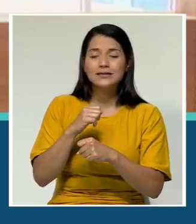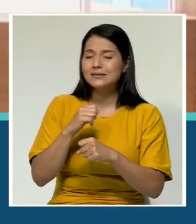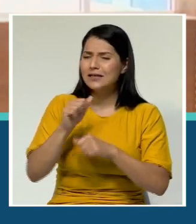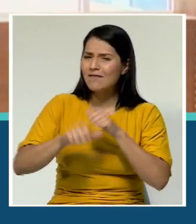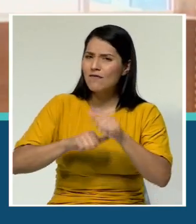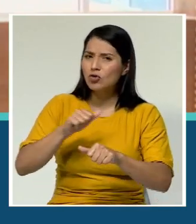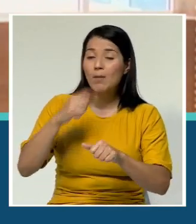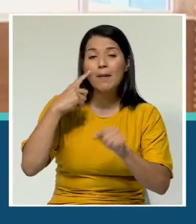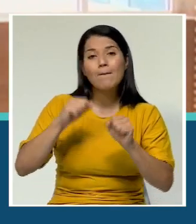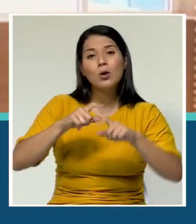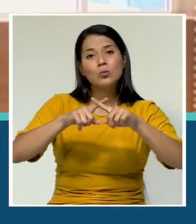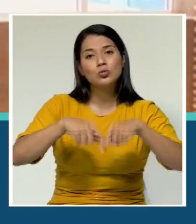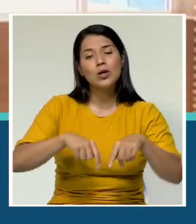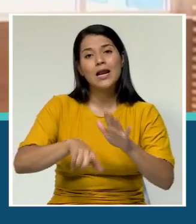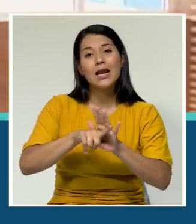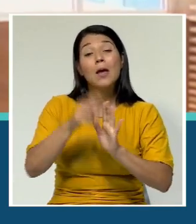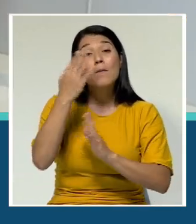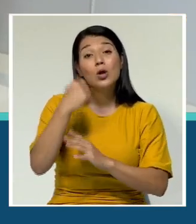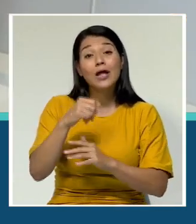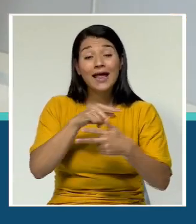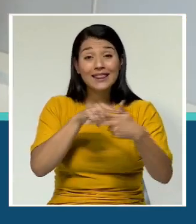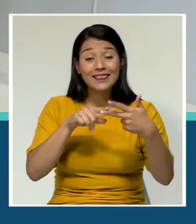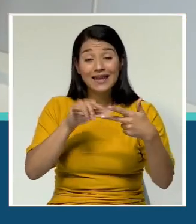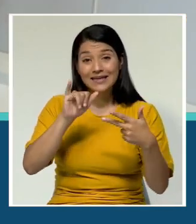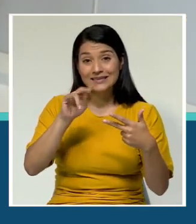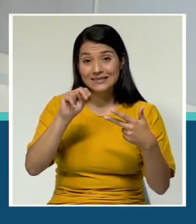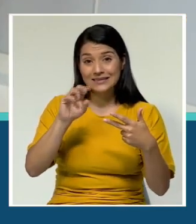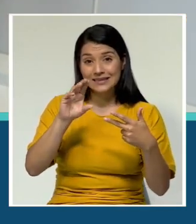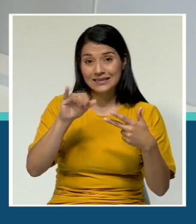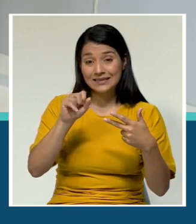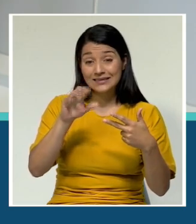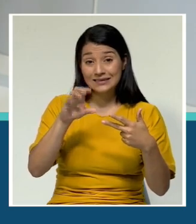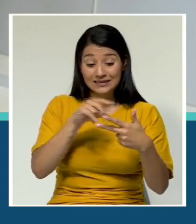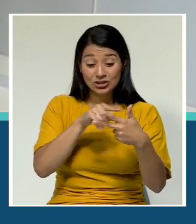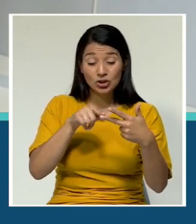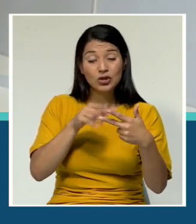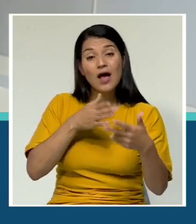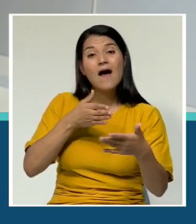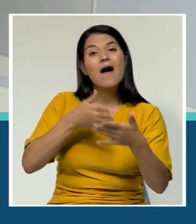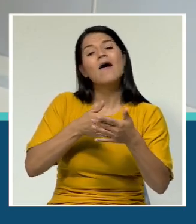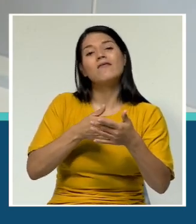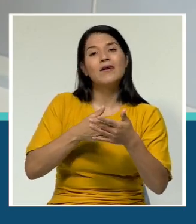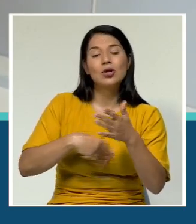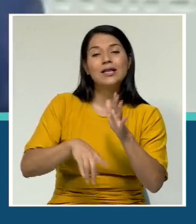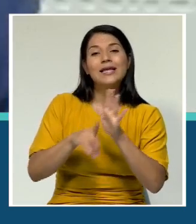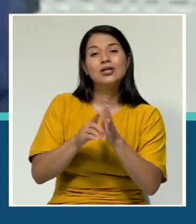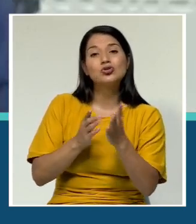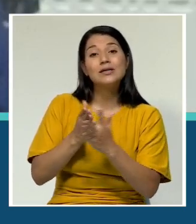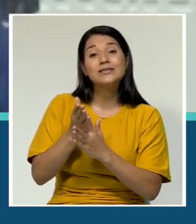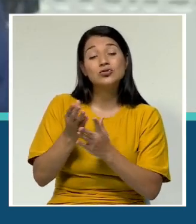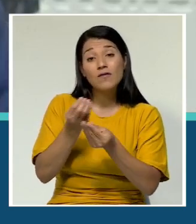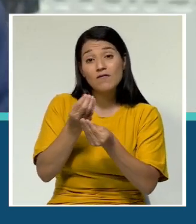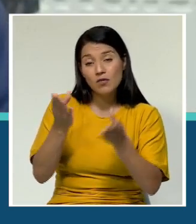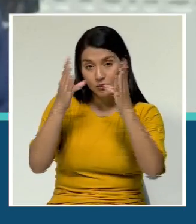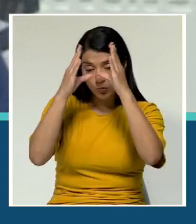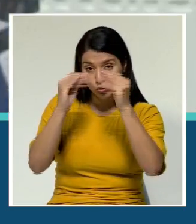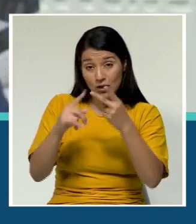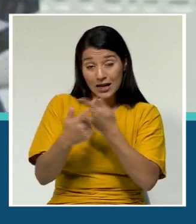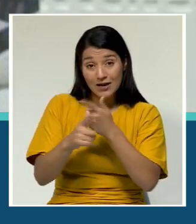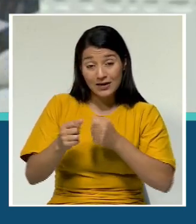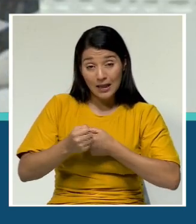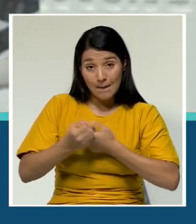Malas Compañías de Teletica Radio que hará todo lo posible para vetar parcialmente la ley, ya que 3 incisos del artículo 8 violan el